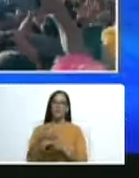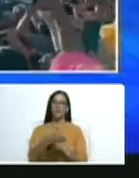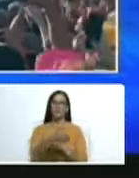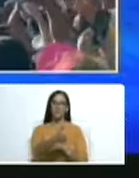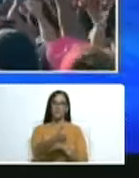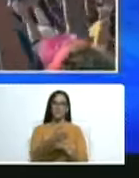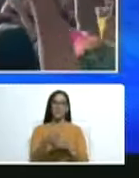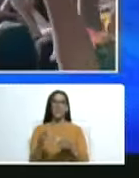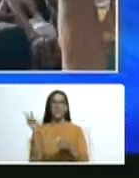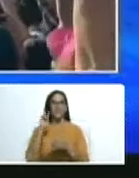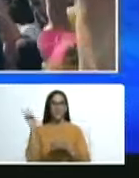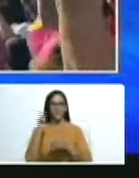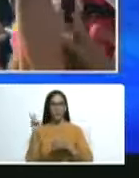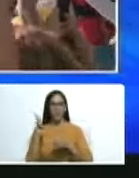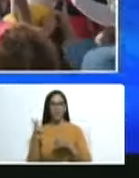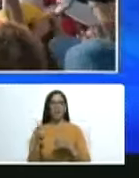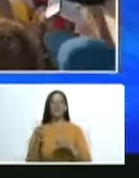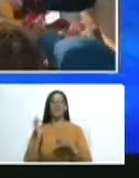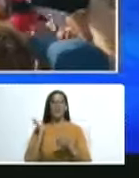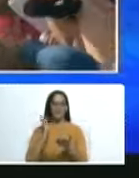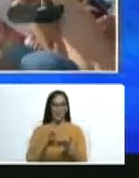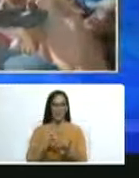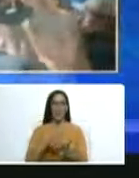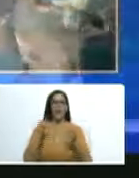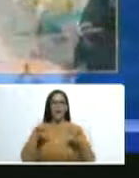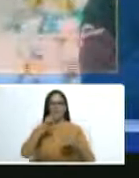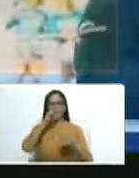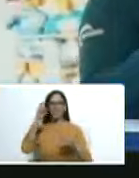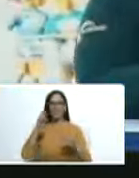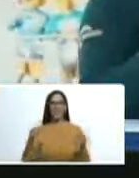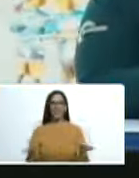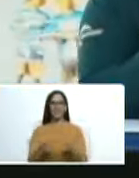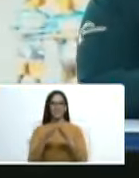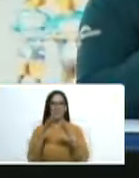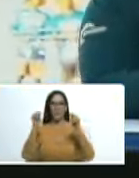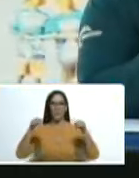acuicultores de Venezuela. Y es lo que vinimos a celebrar a Carúpano hoy.